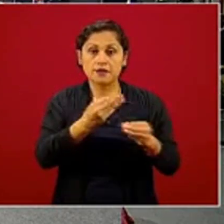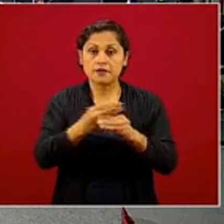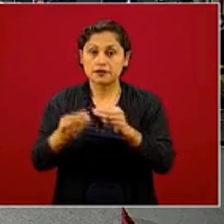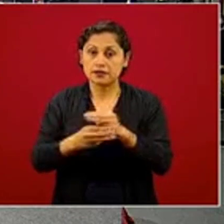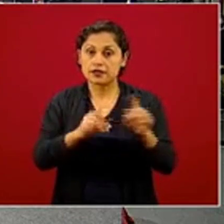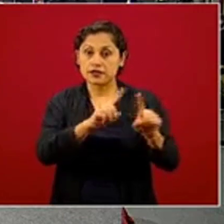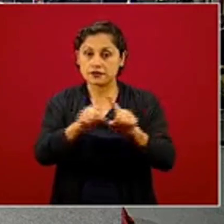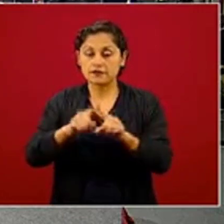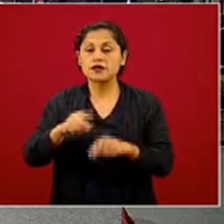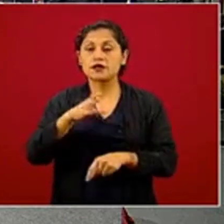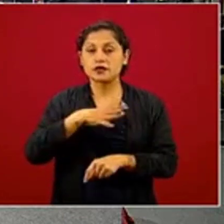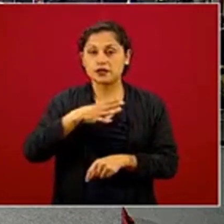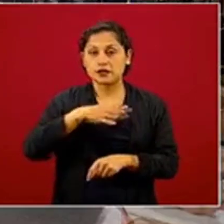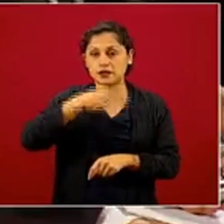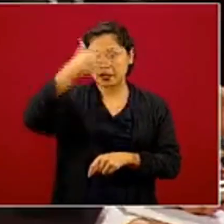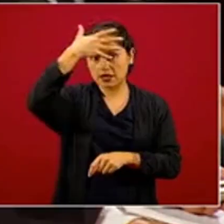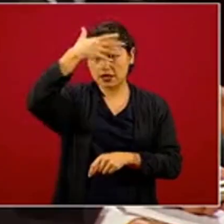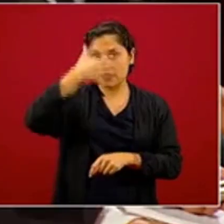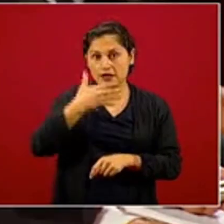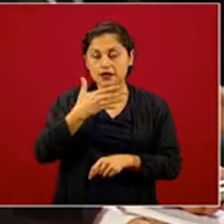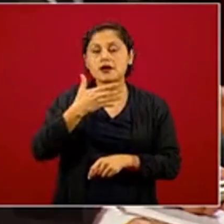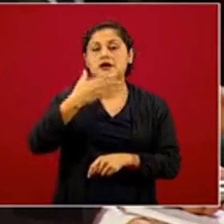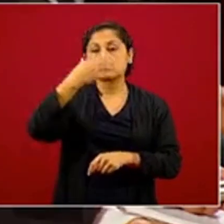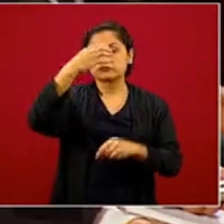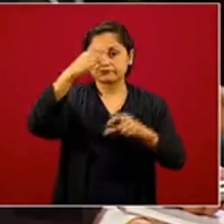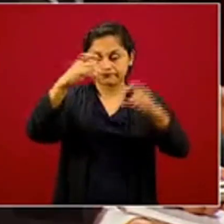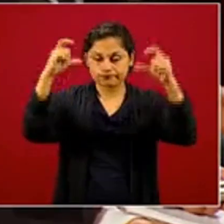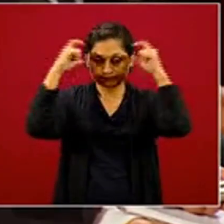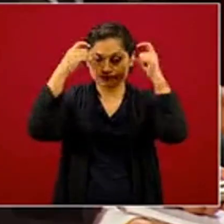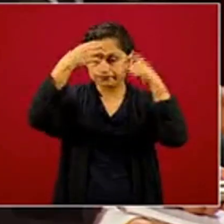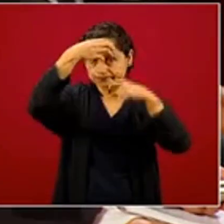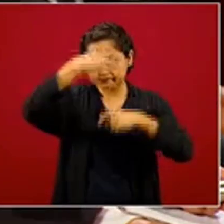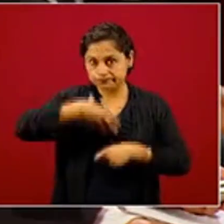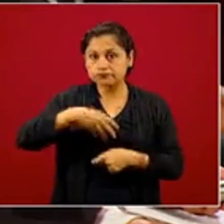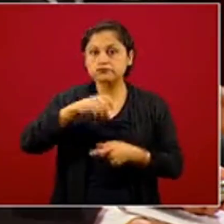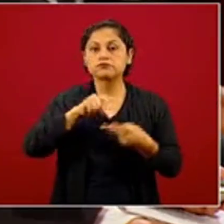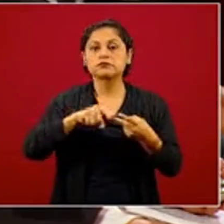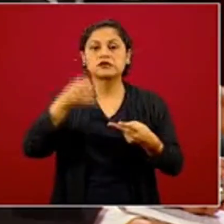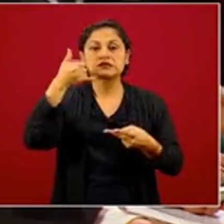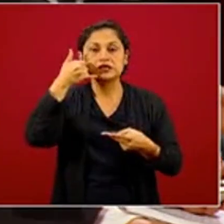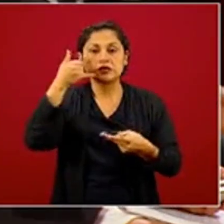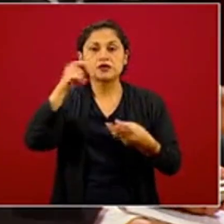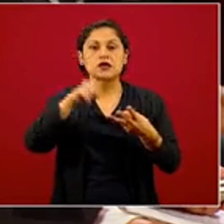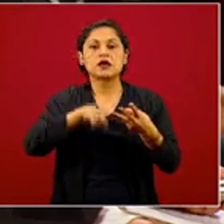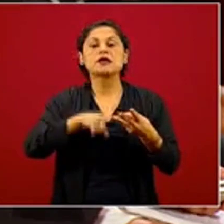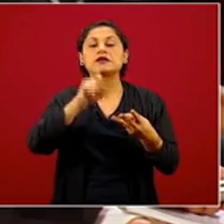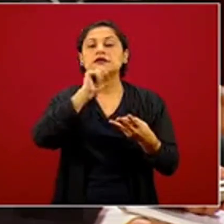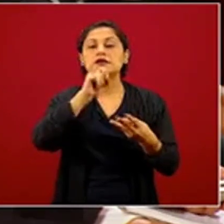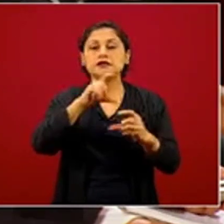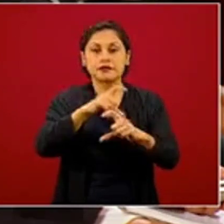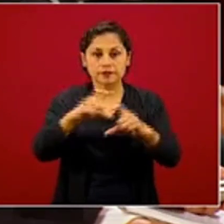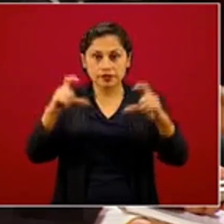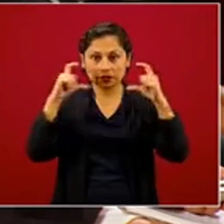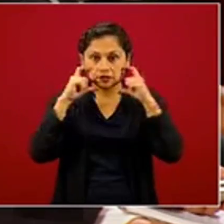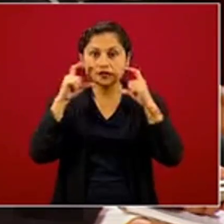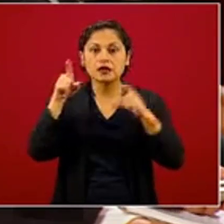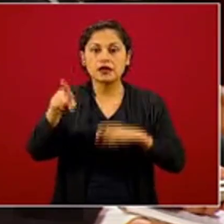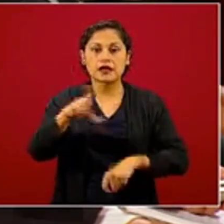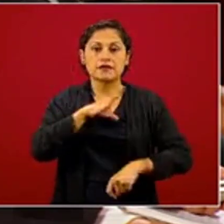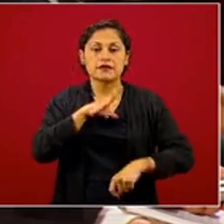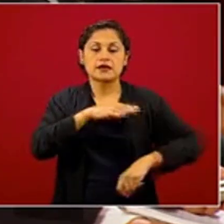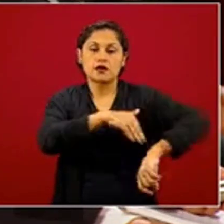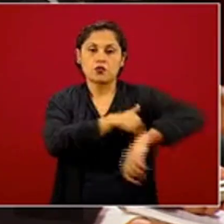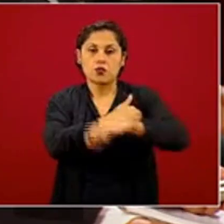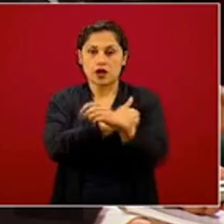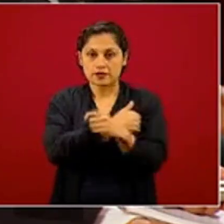venían pantallas, celulares y, bueno, pues también cubrebocas que se tienen en el área de activo fijo